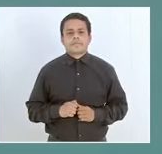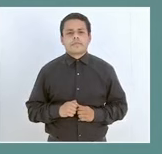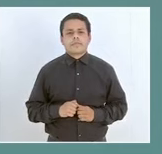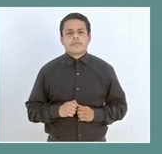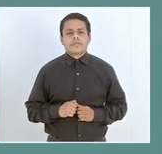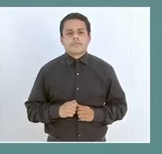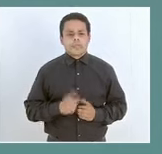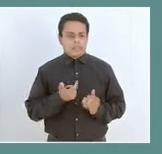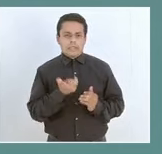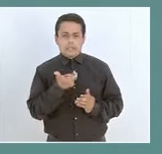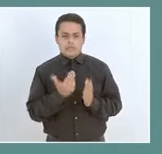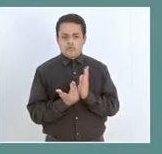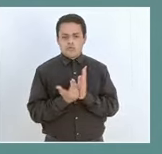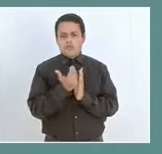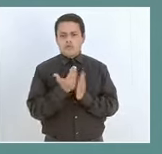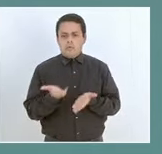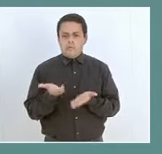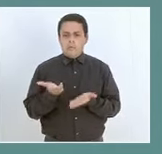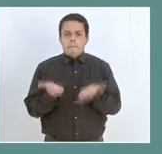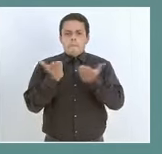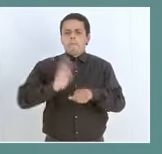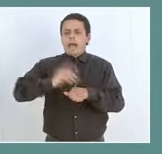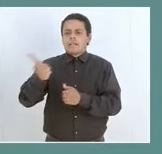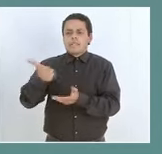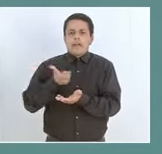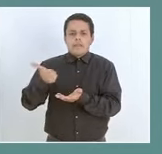por los aumentos al salario.